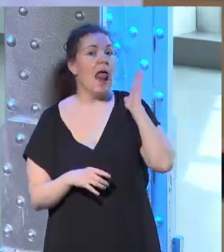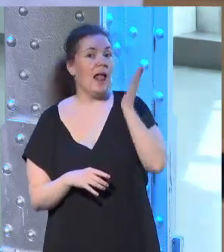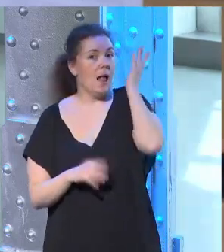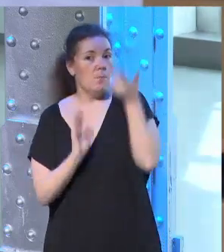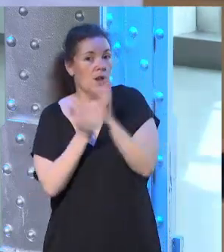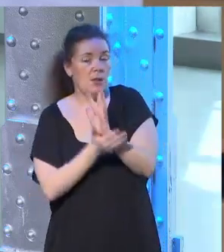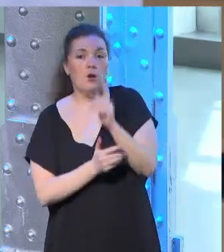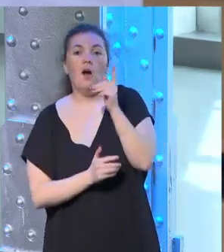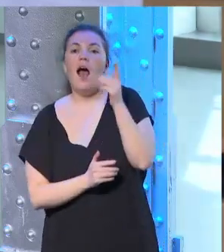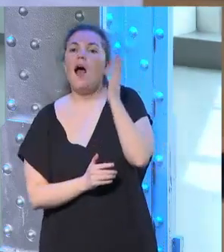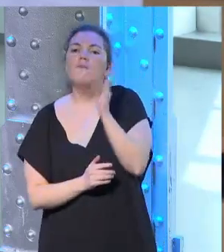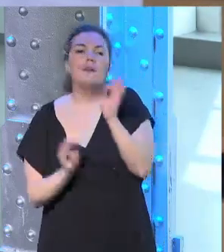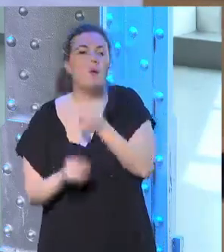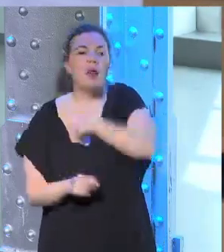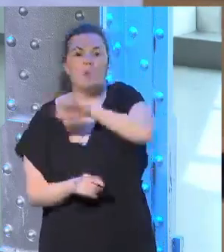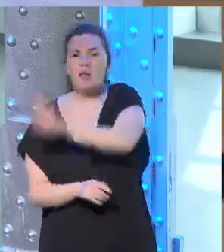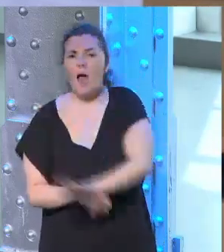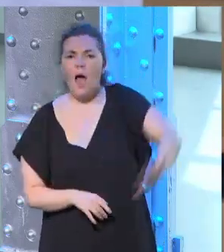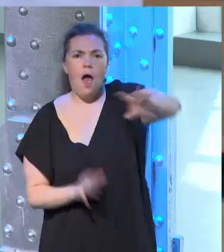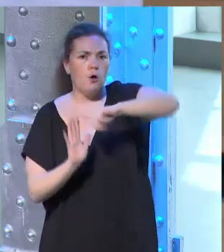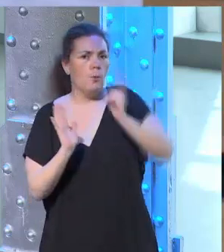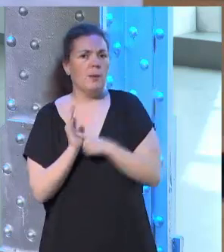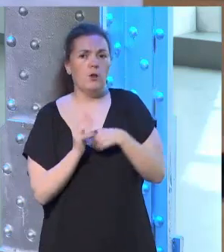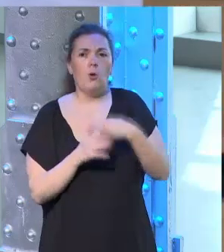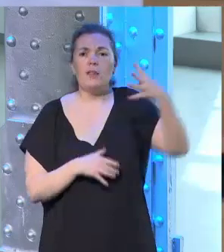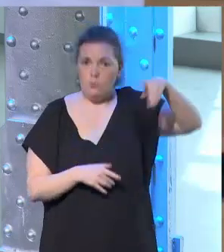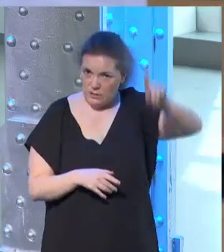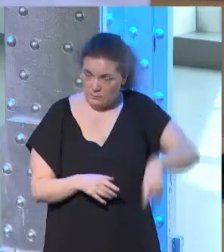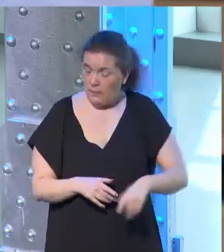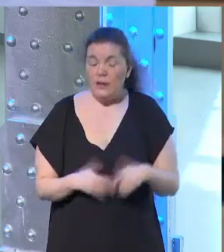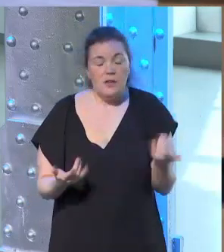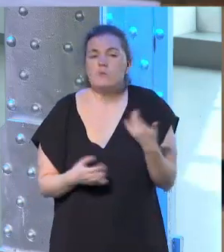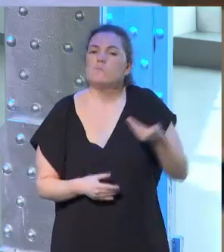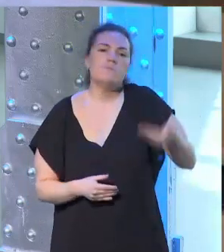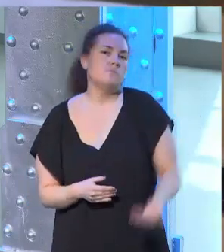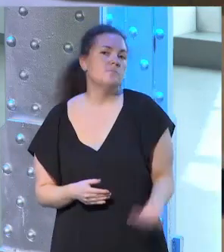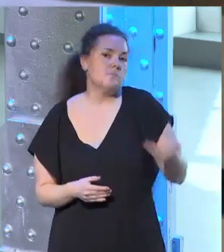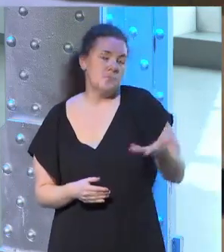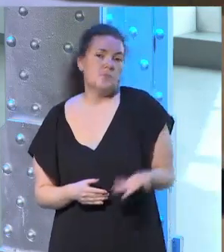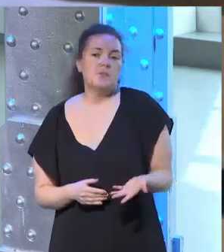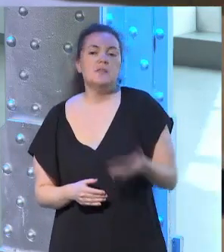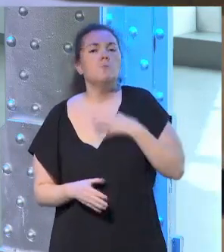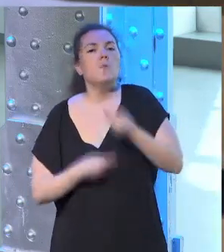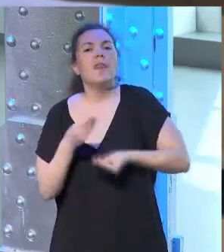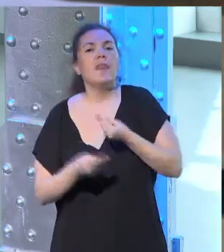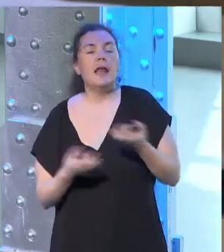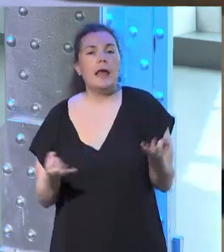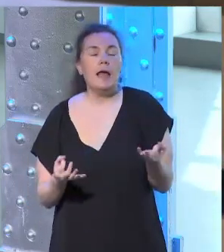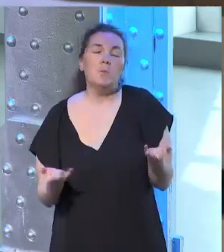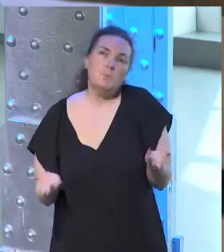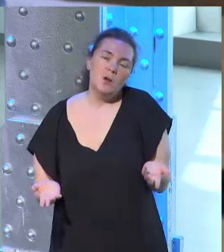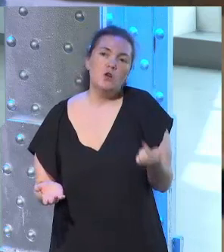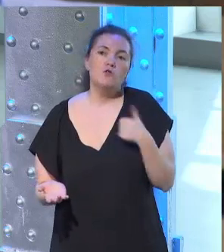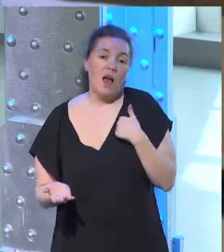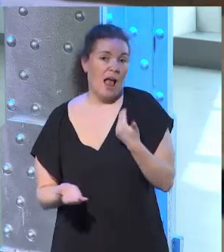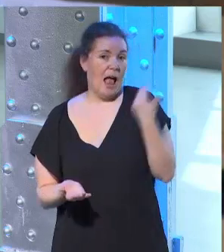en el resto de España igualmente, ¿no? Entonces yo creo que eso es clave, es fundamental. Sobre lo que se puede hacer, bueno, yo realmente, ayer en